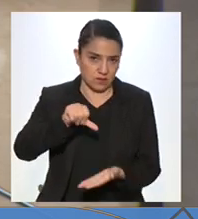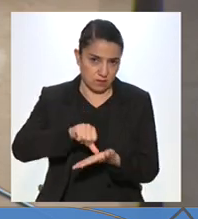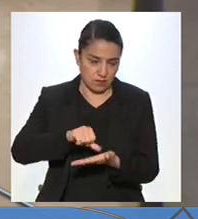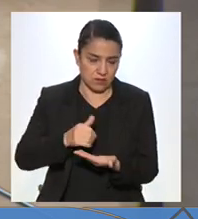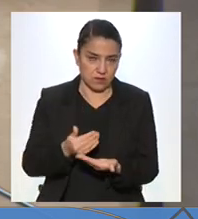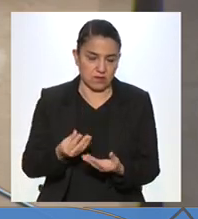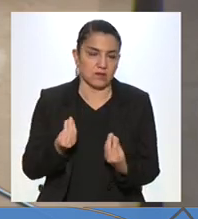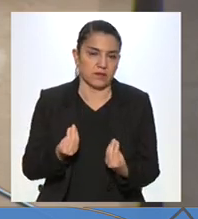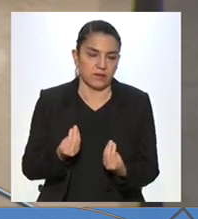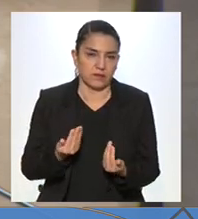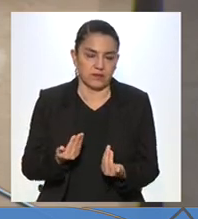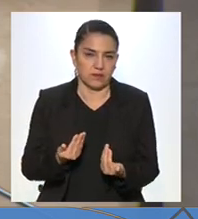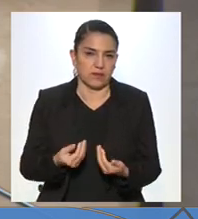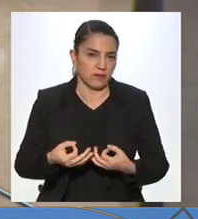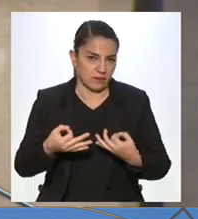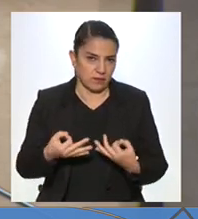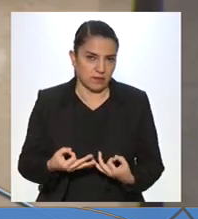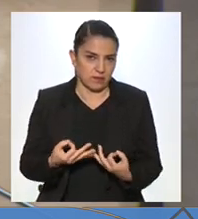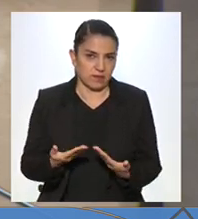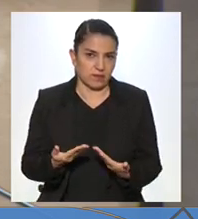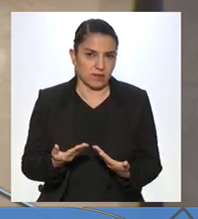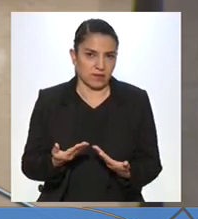que